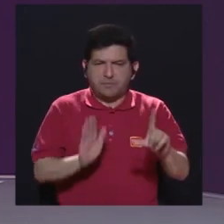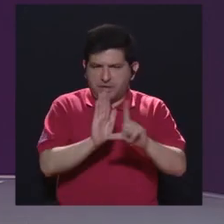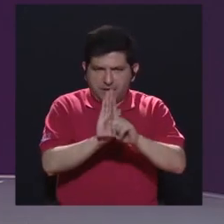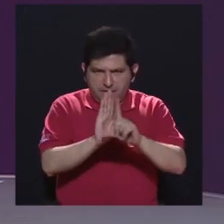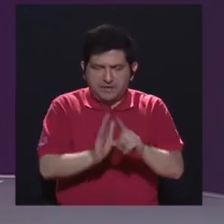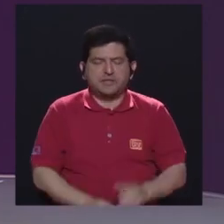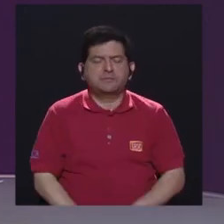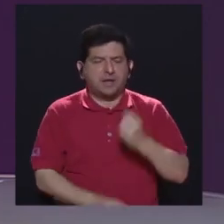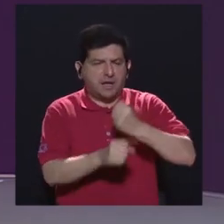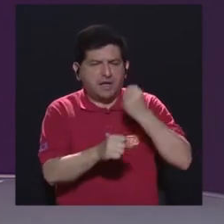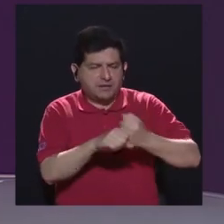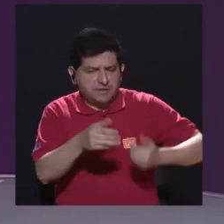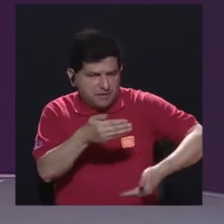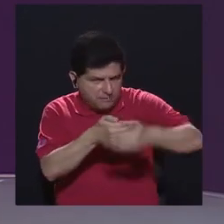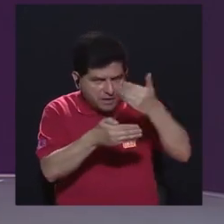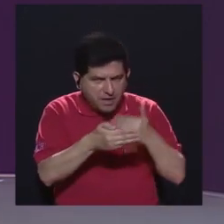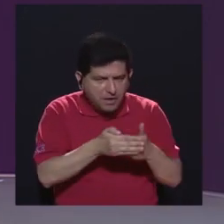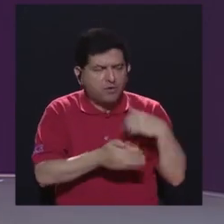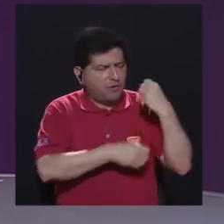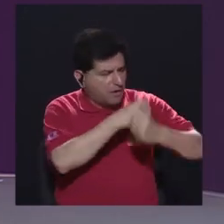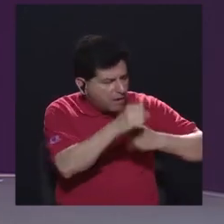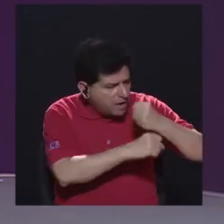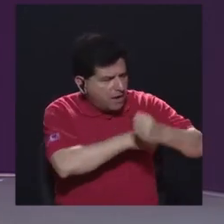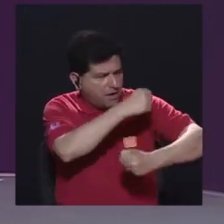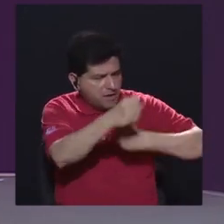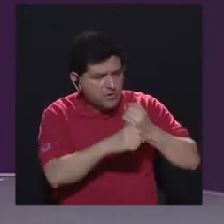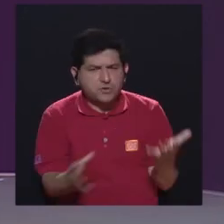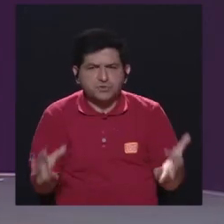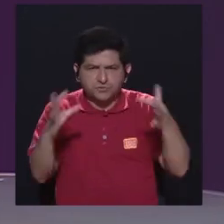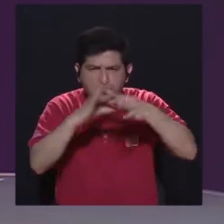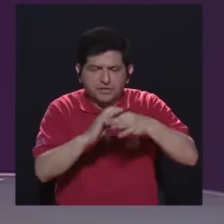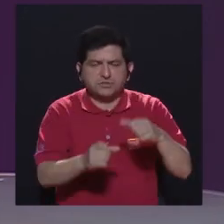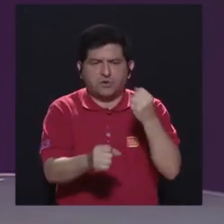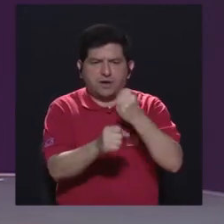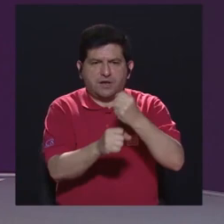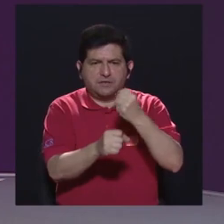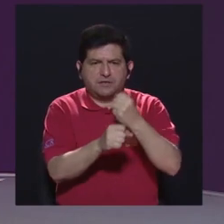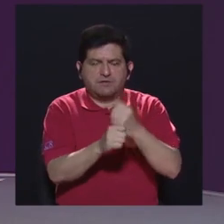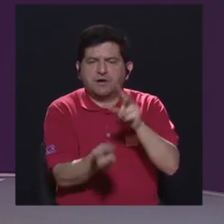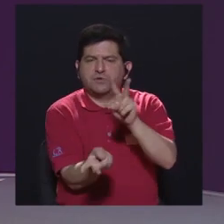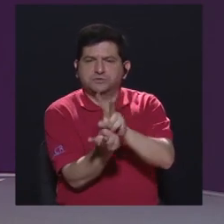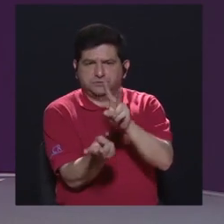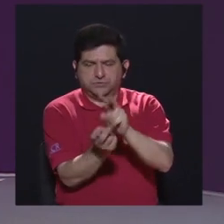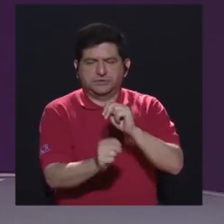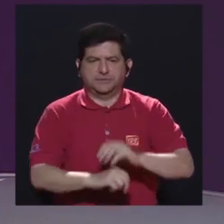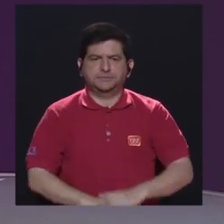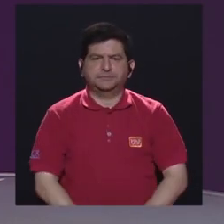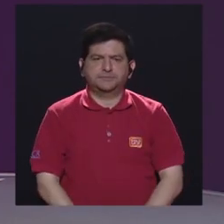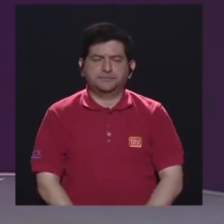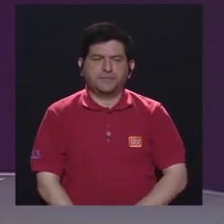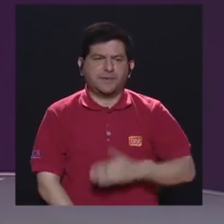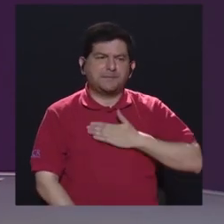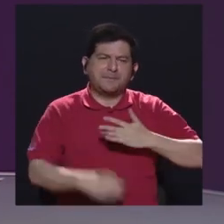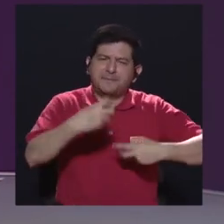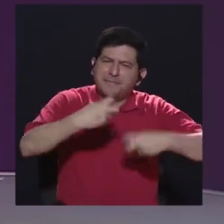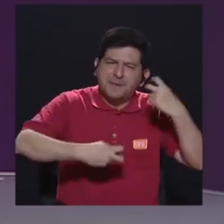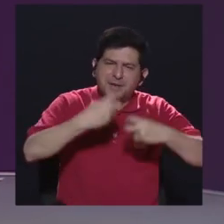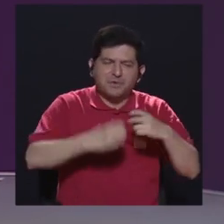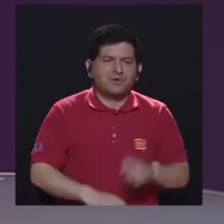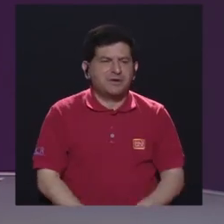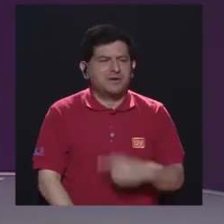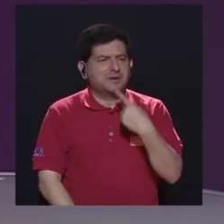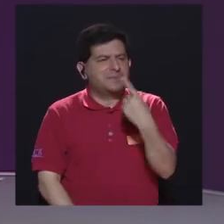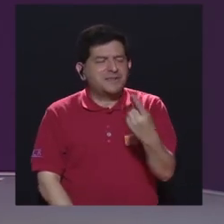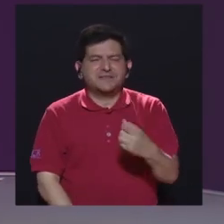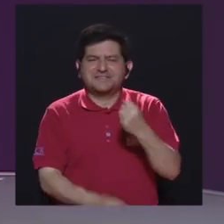que se ha hecho de fondo a través de los años respecto a lo que tiene que ver con el trabajo sexual. Mi inconveniente con el enunciarse